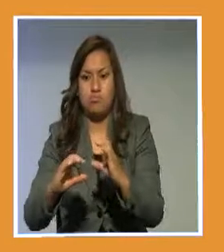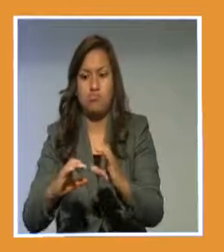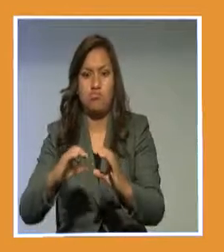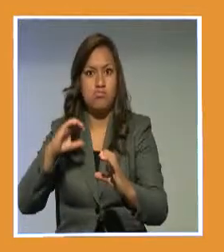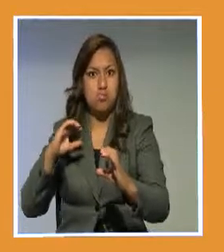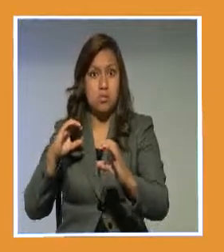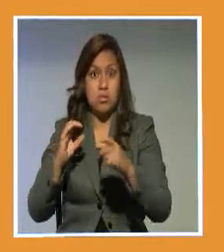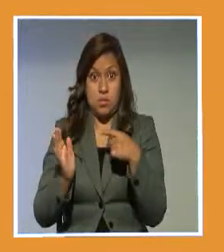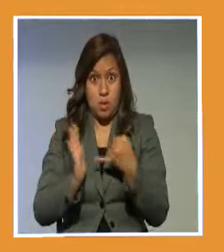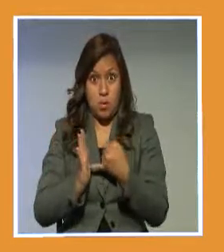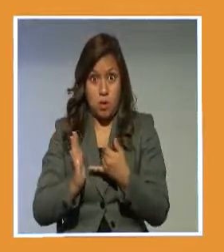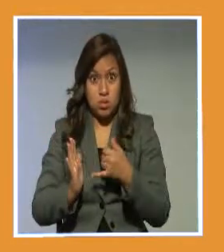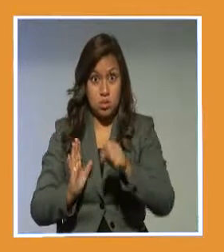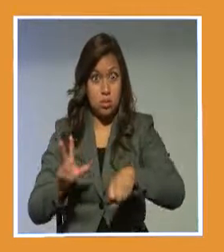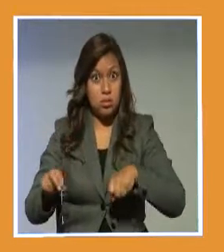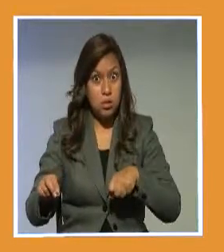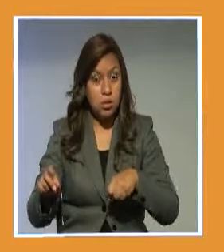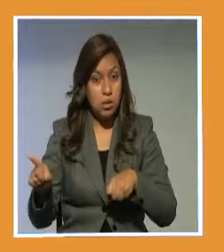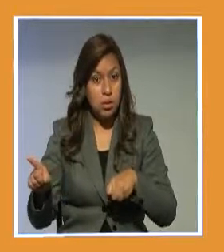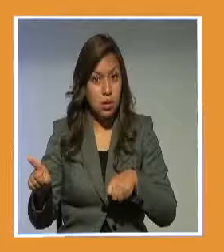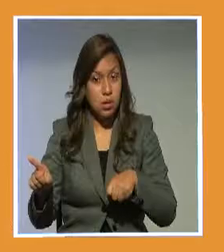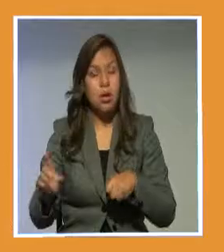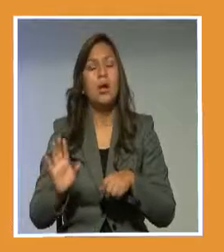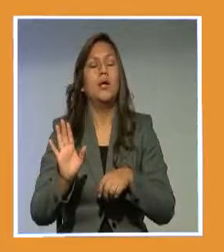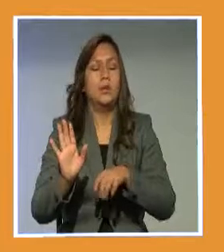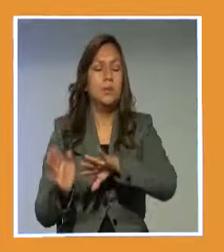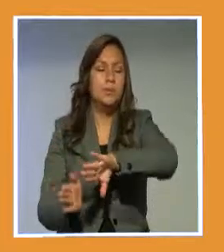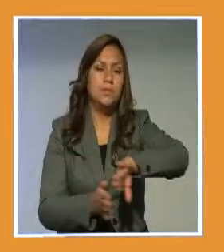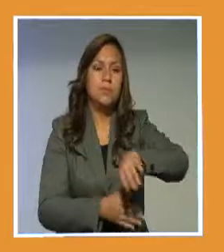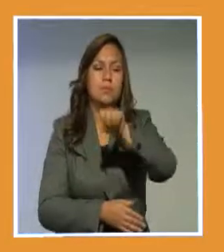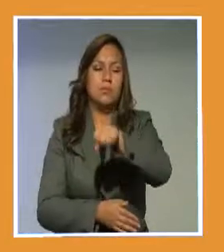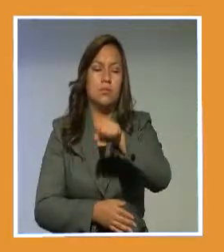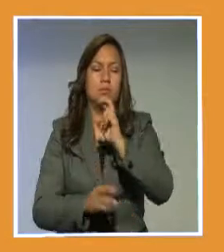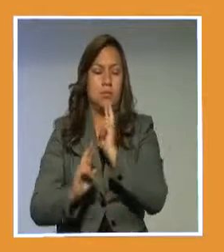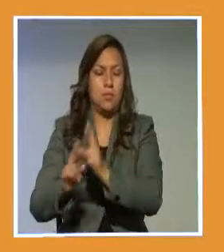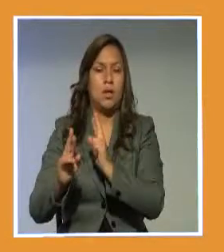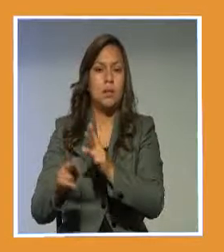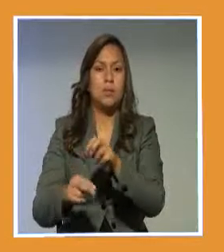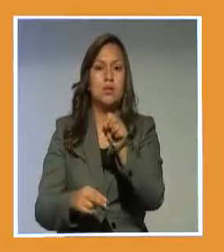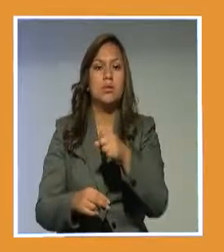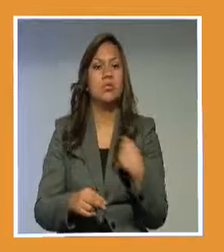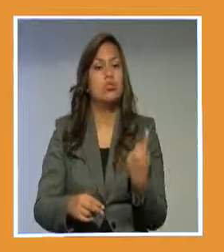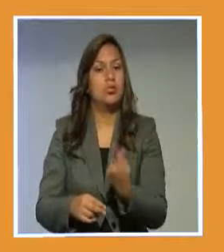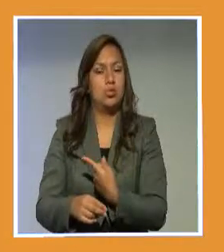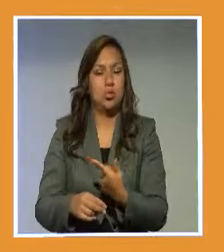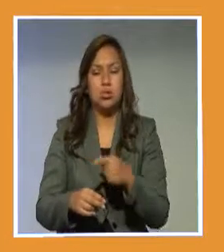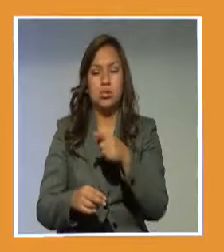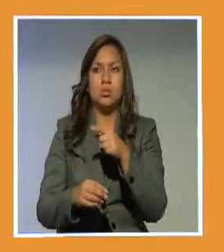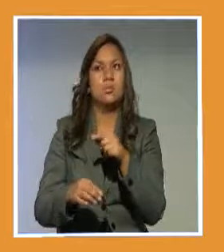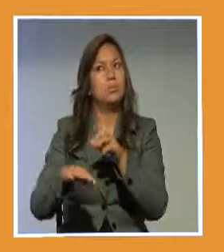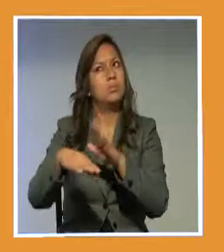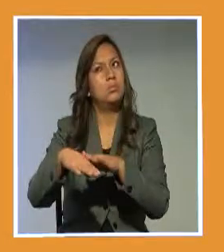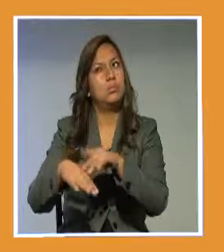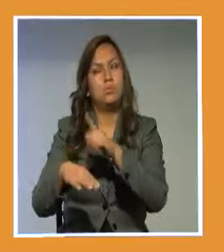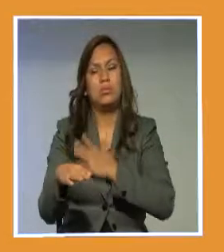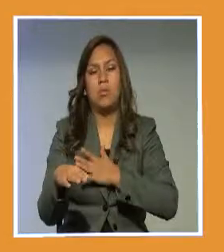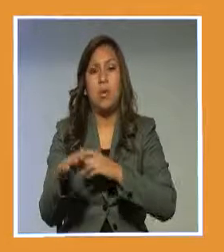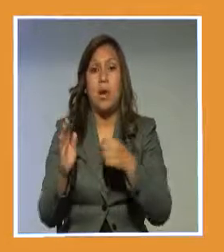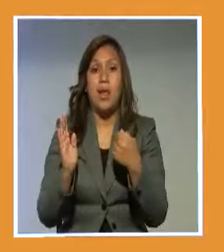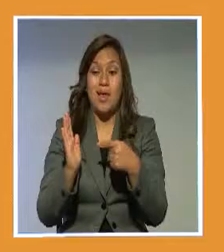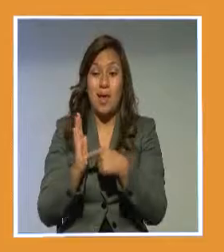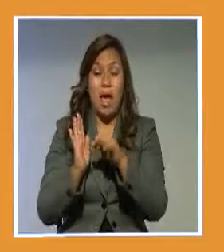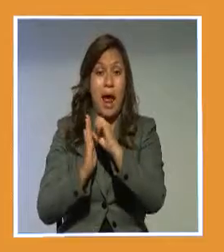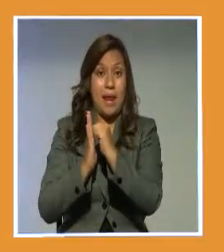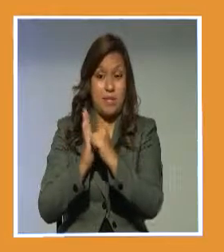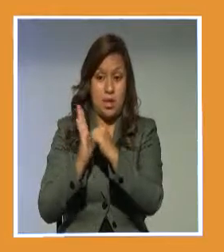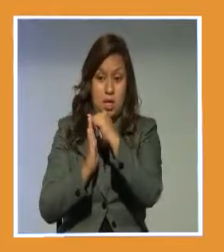también alrededor de lo extraordinario. En este sentido, nosotros habíamos sumado las voces para que este artículo se elimine del proyecto de